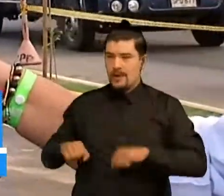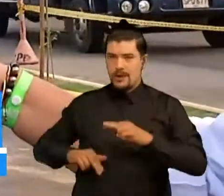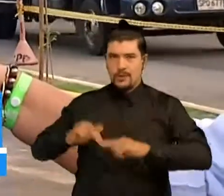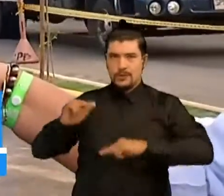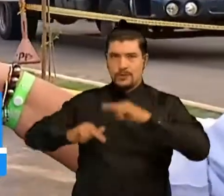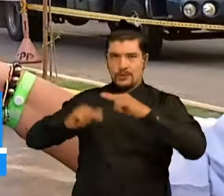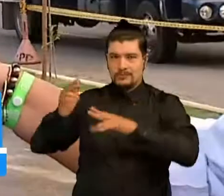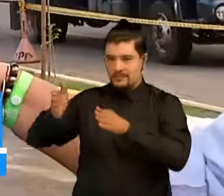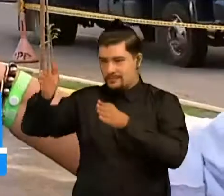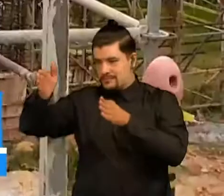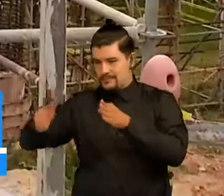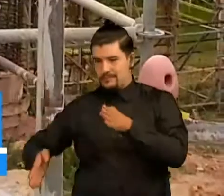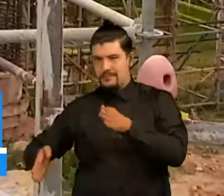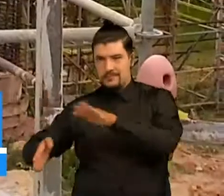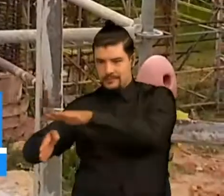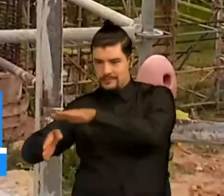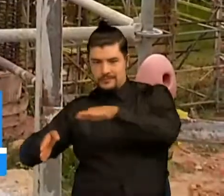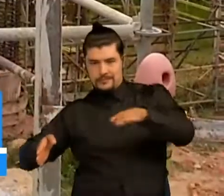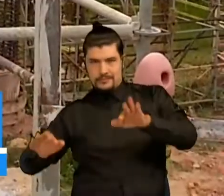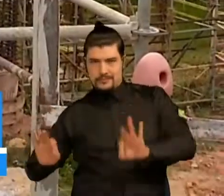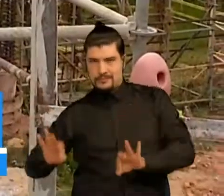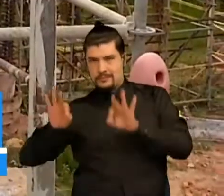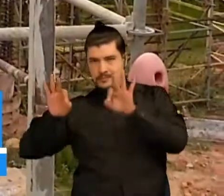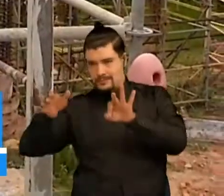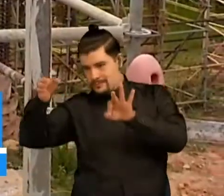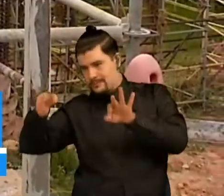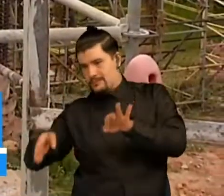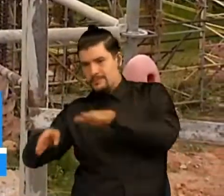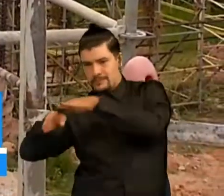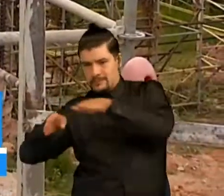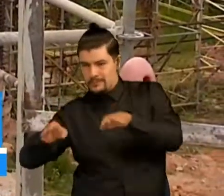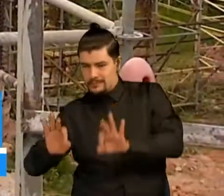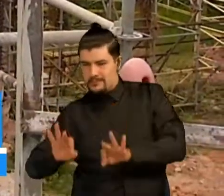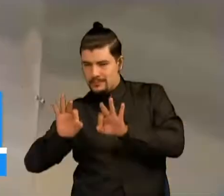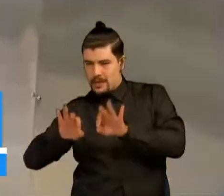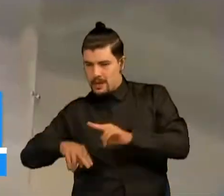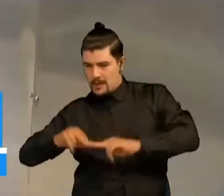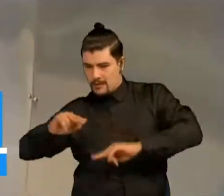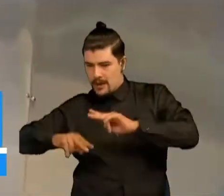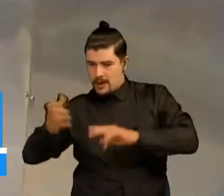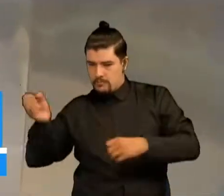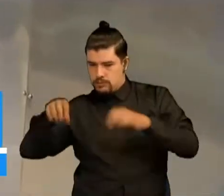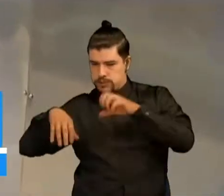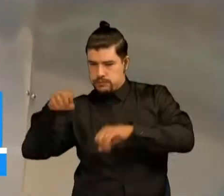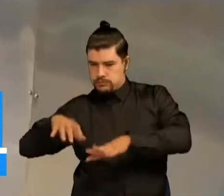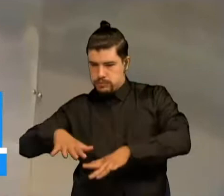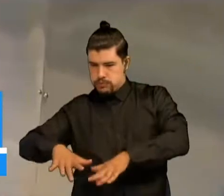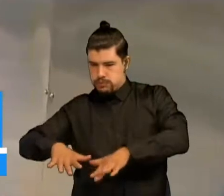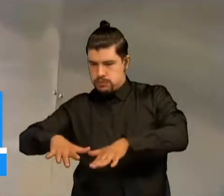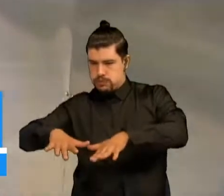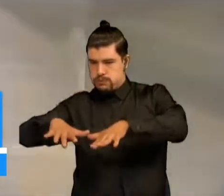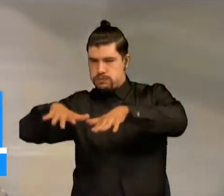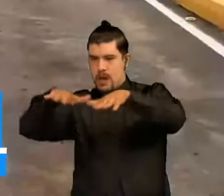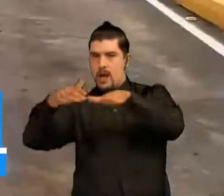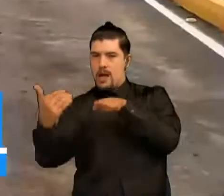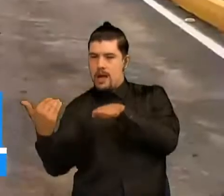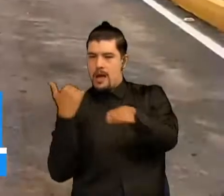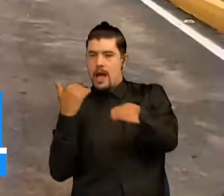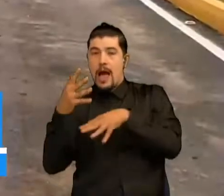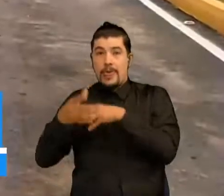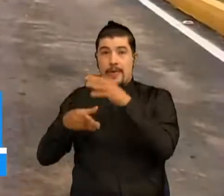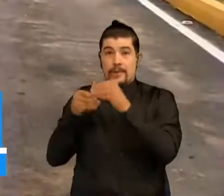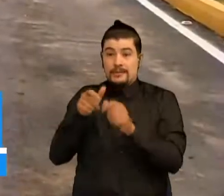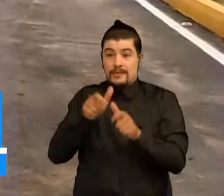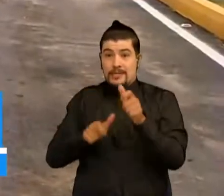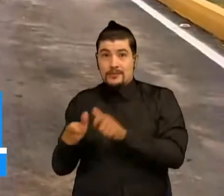contención para poder estabilizar este terreno realizar las obras necesarias para que el sendero peatonal permite a las personas transitar desde